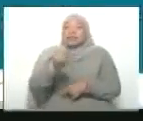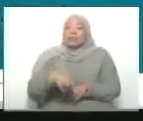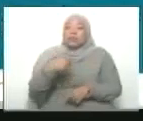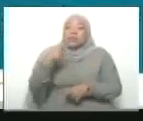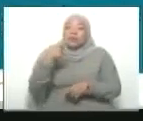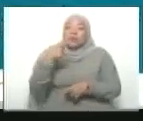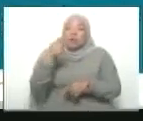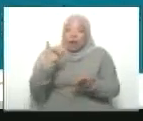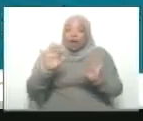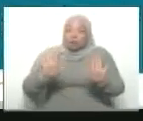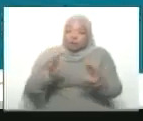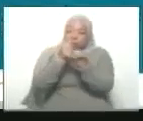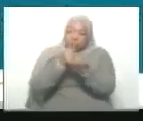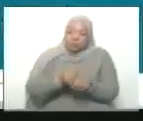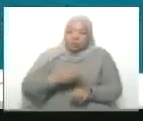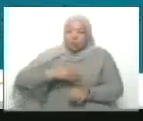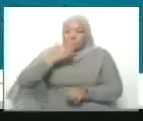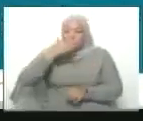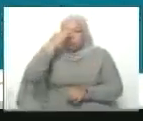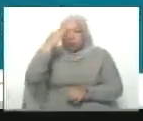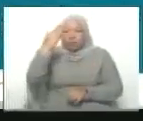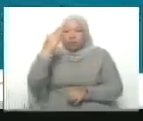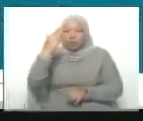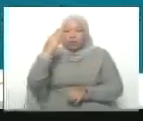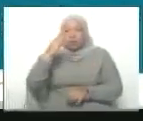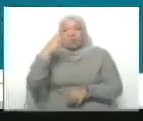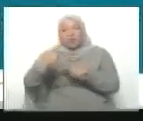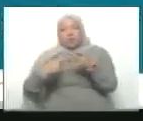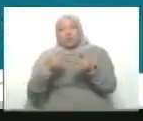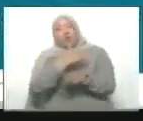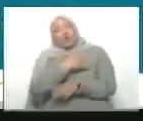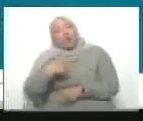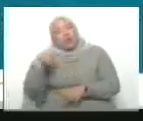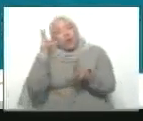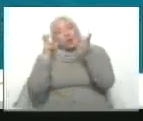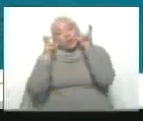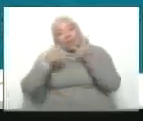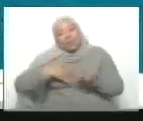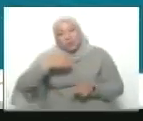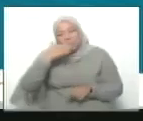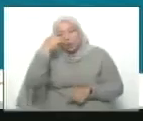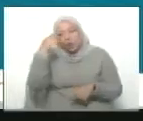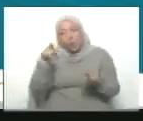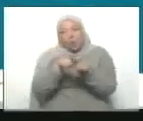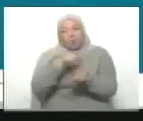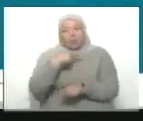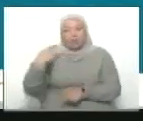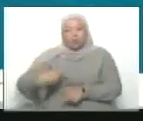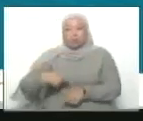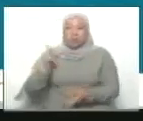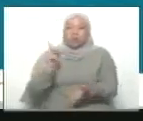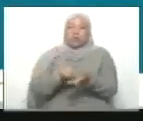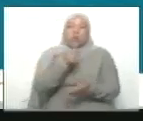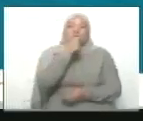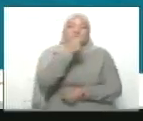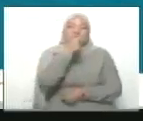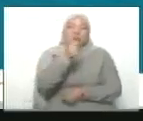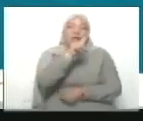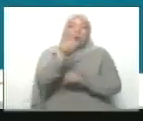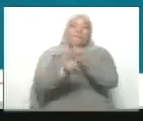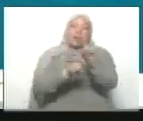habla en árabe, luego hablas en inglés y luego la traducción, pero yo quiero escuchar el árabe. Así me pasó en China. Cuando estuve en China, un periodista trató